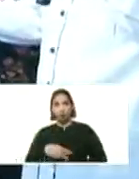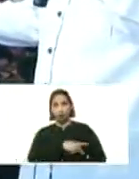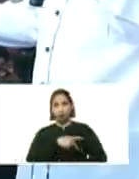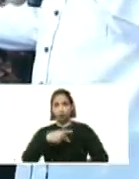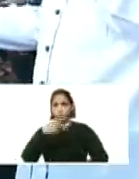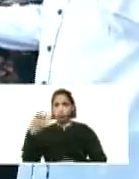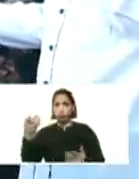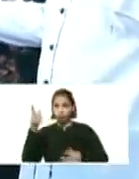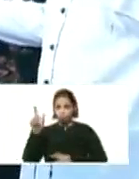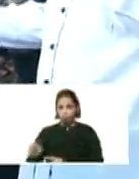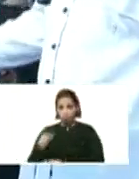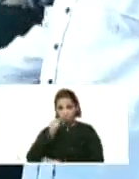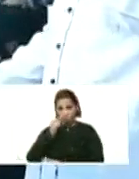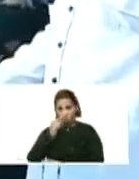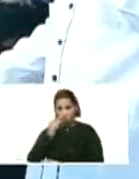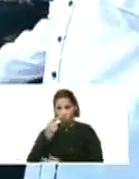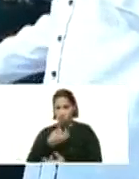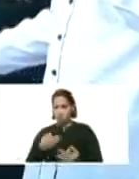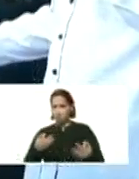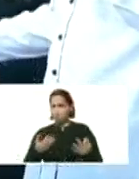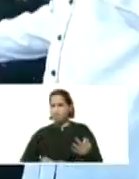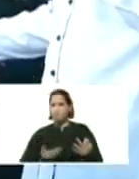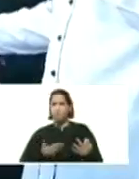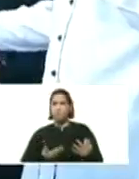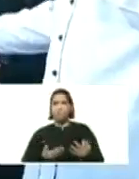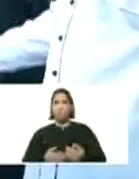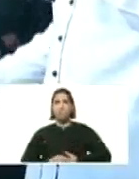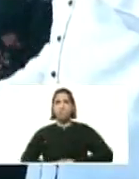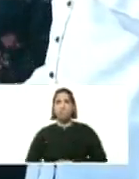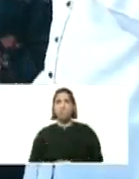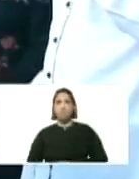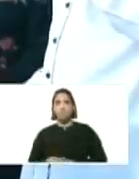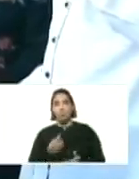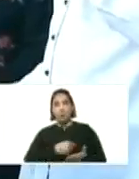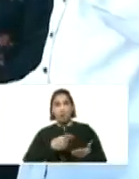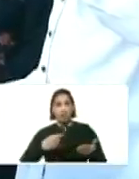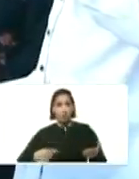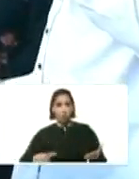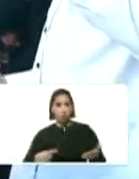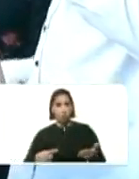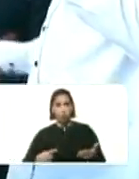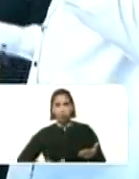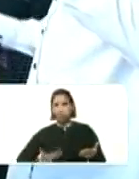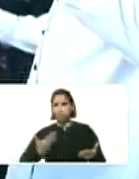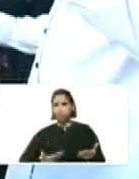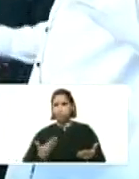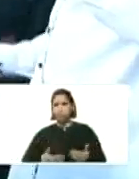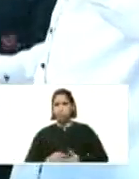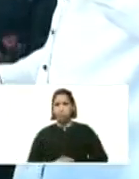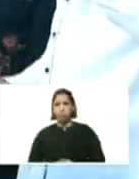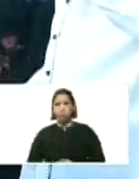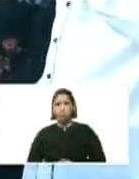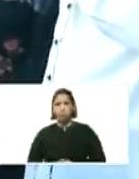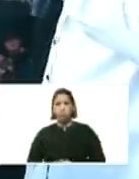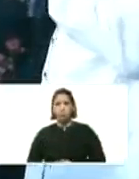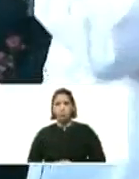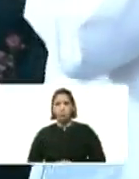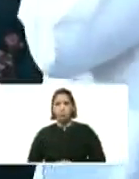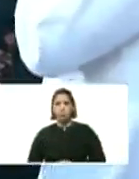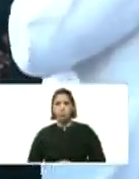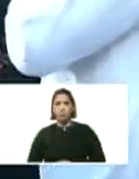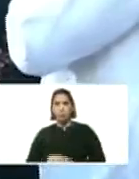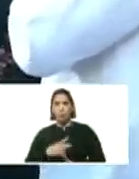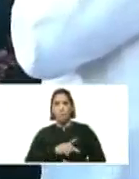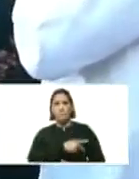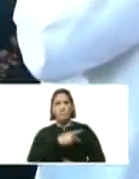es un poeta excelso, un escritor muy fino. El poeta y escritor Jorge